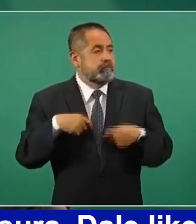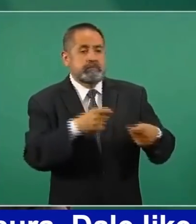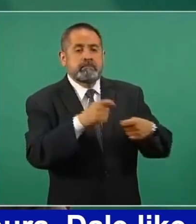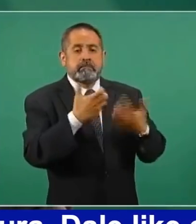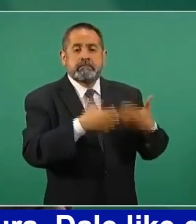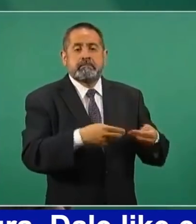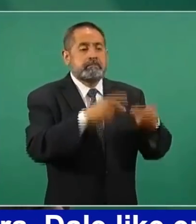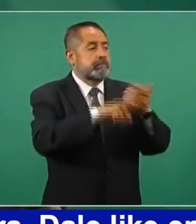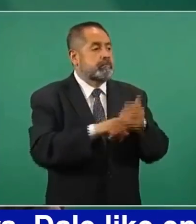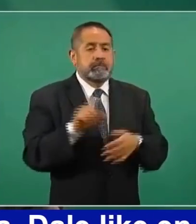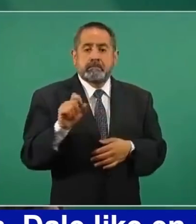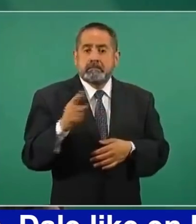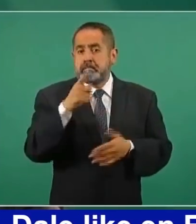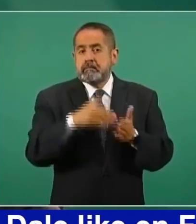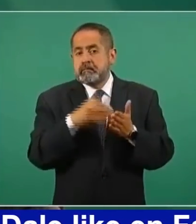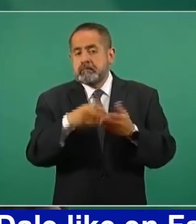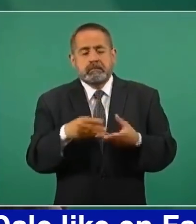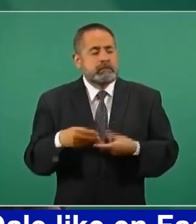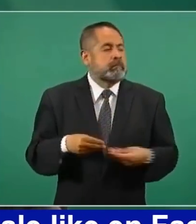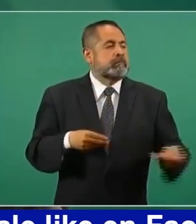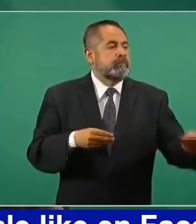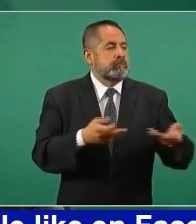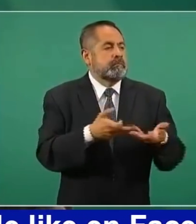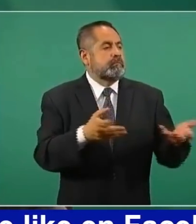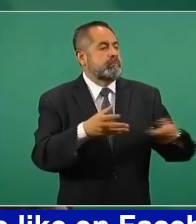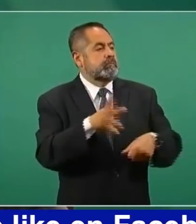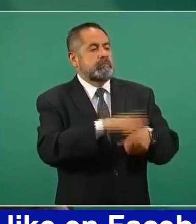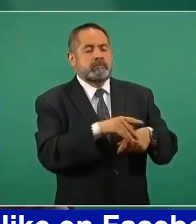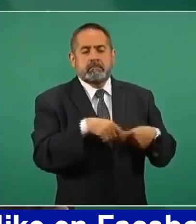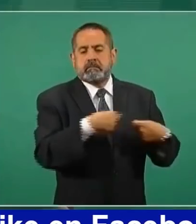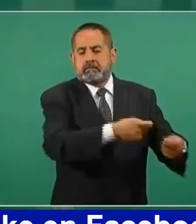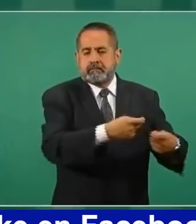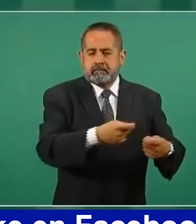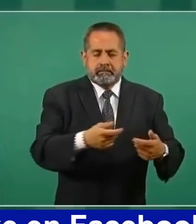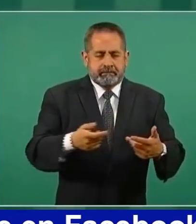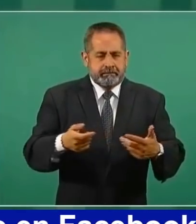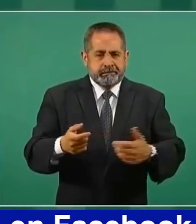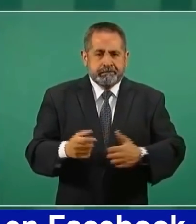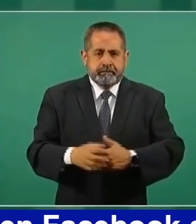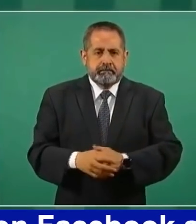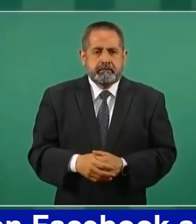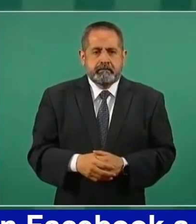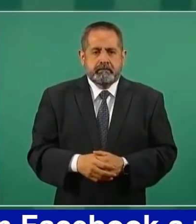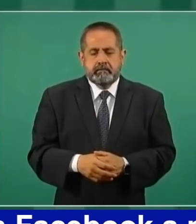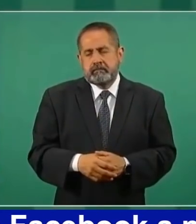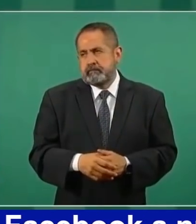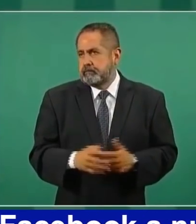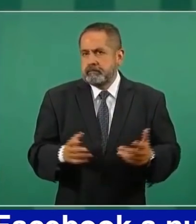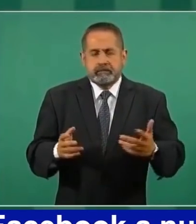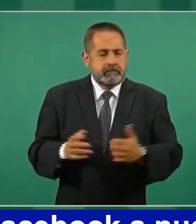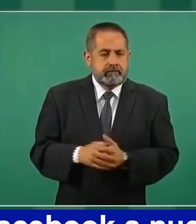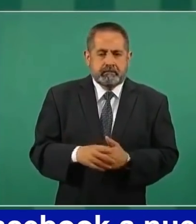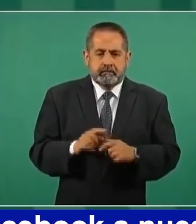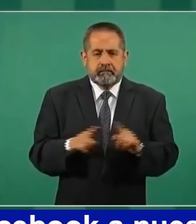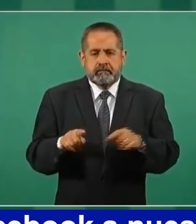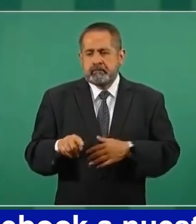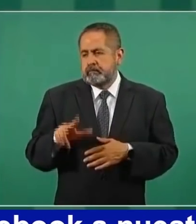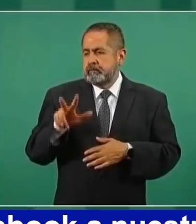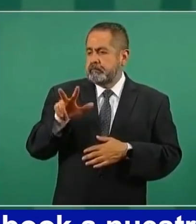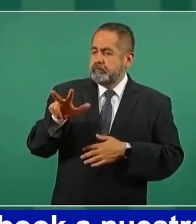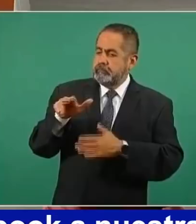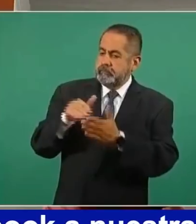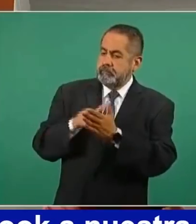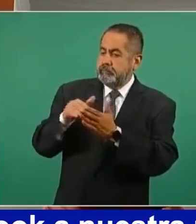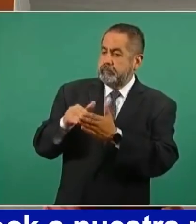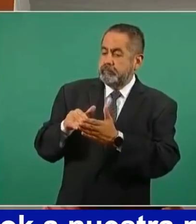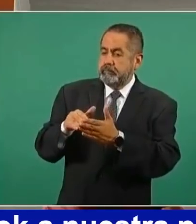21 millones de hectáreas. con la diferencia de que los 18 millones